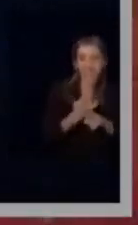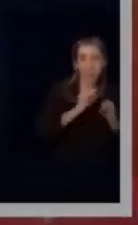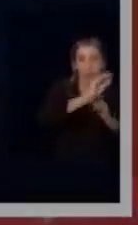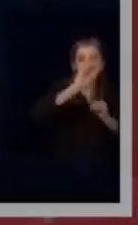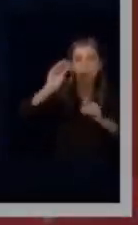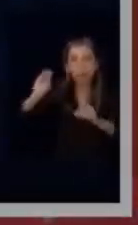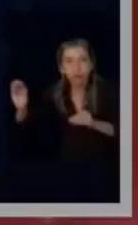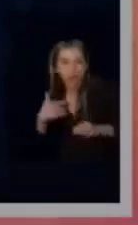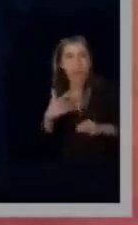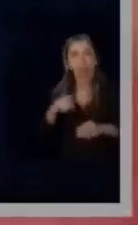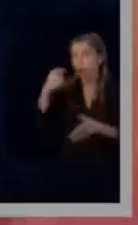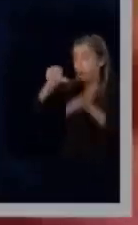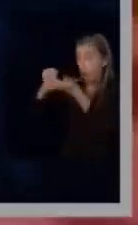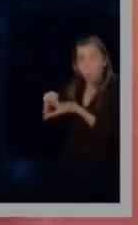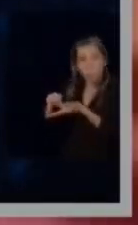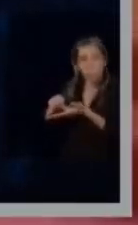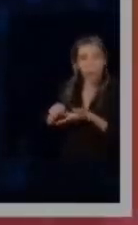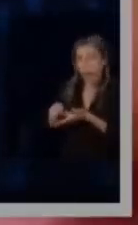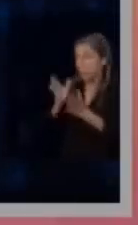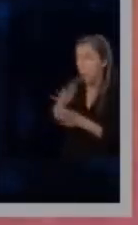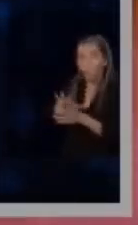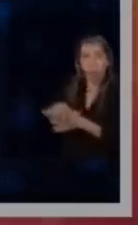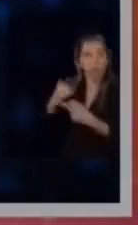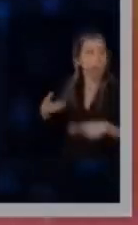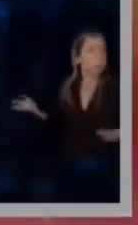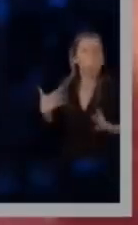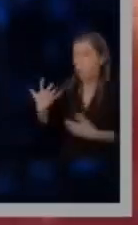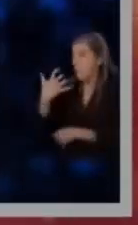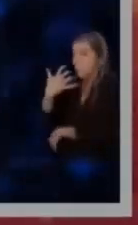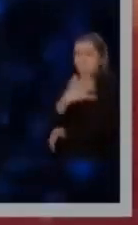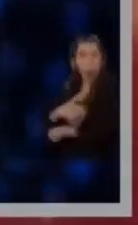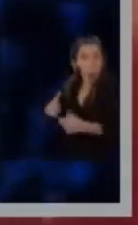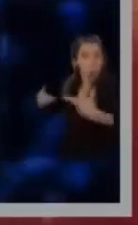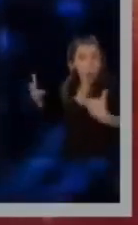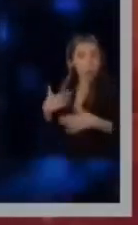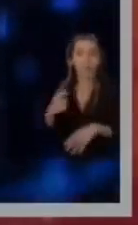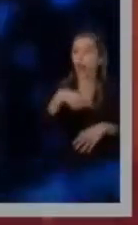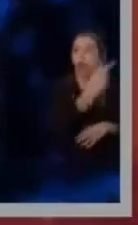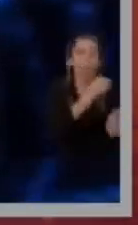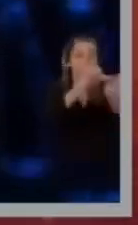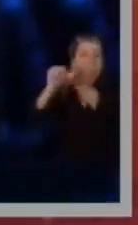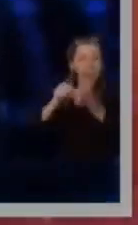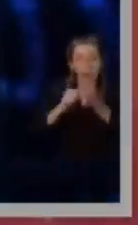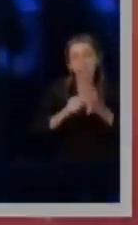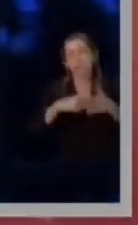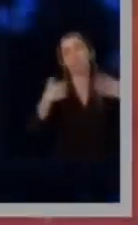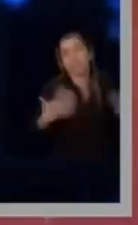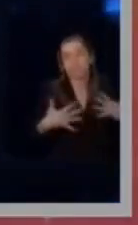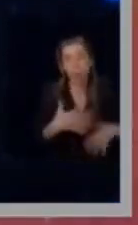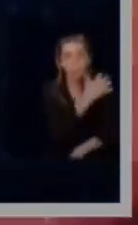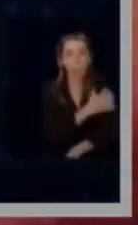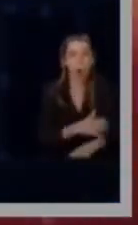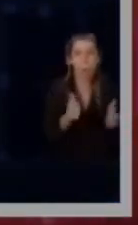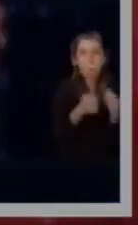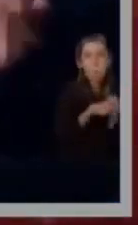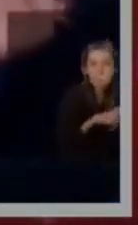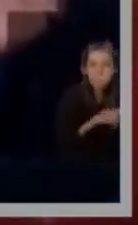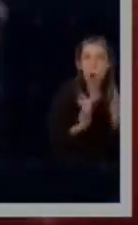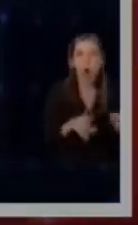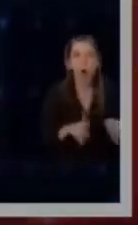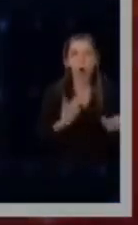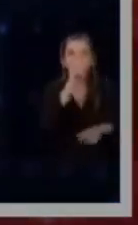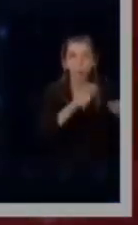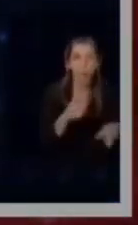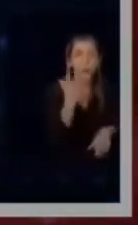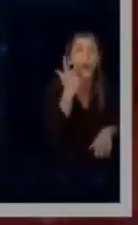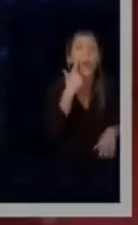afilados, ¿o Yo no? pensé que esperaba, o sea, sin duda más confrontativo en los modos, pero no que profundizara en un discurso que la corre por derecha